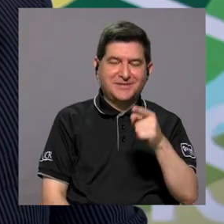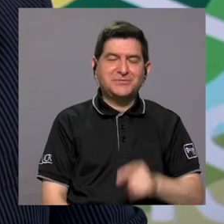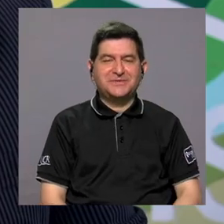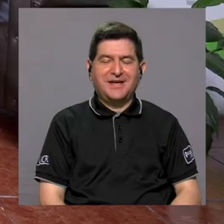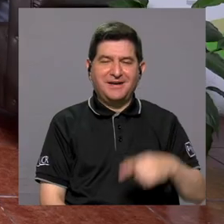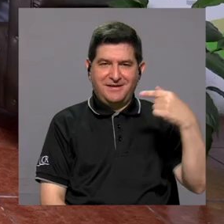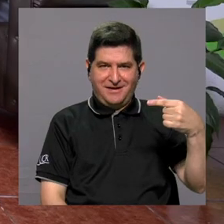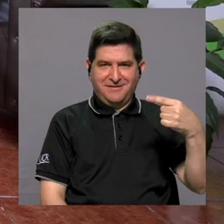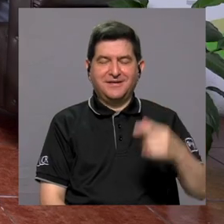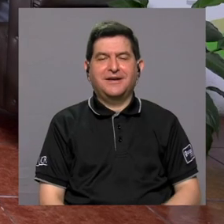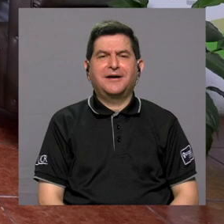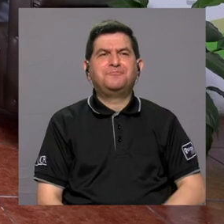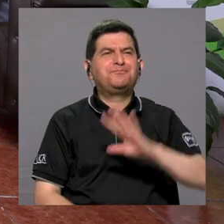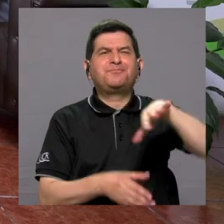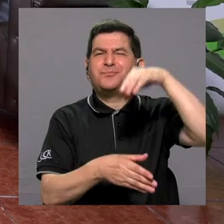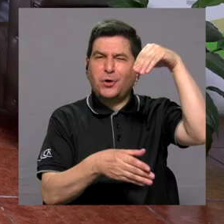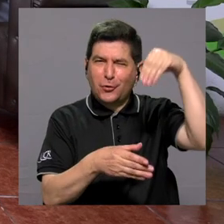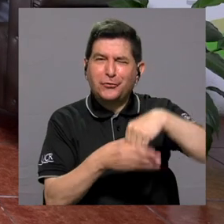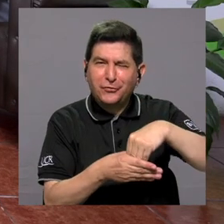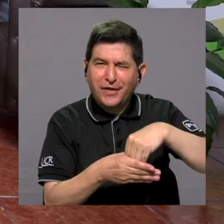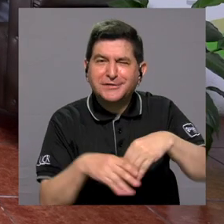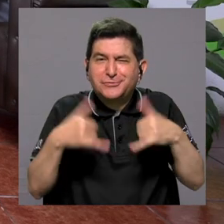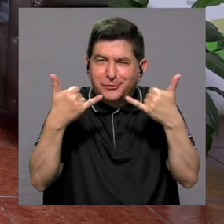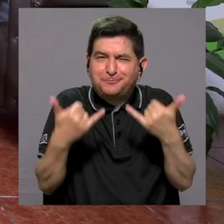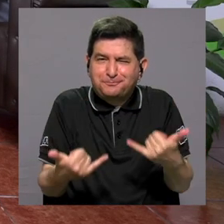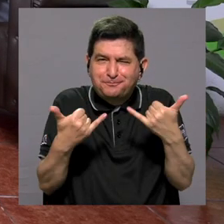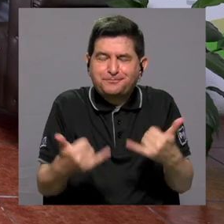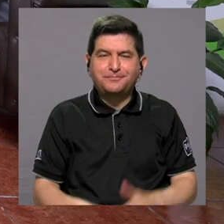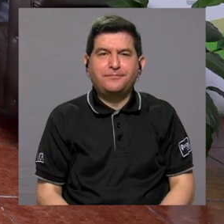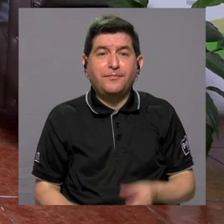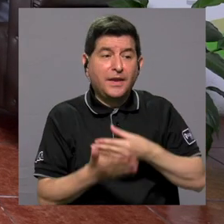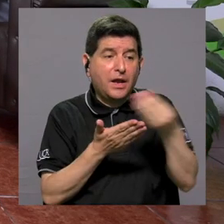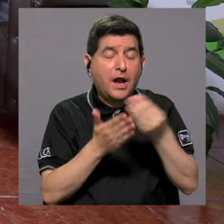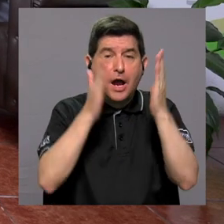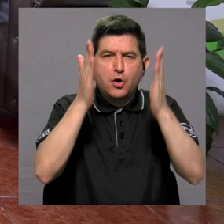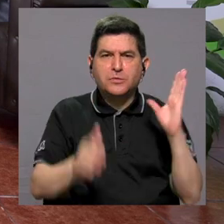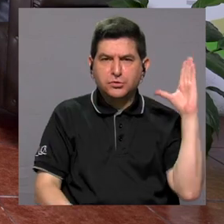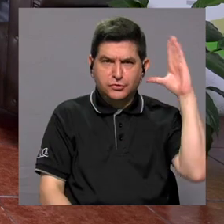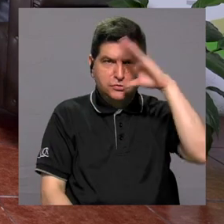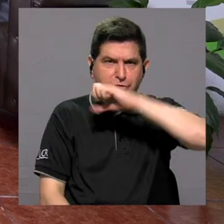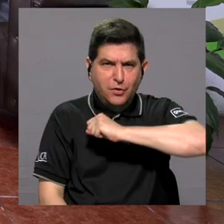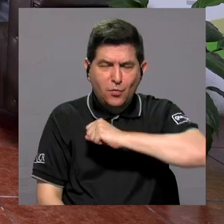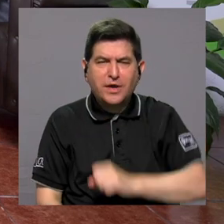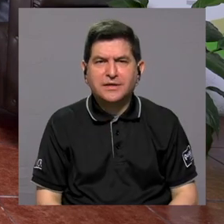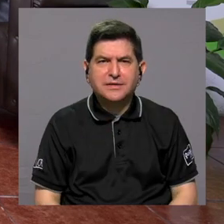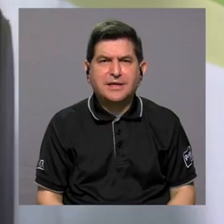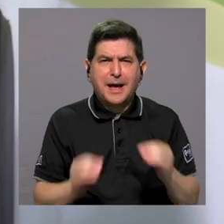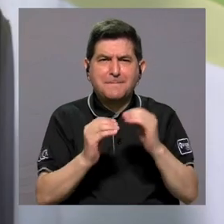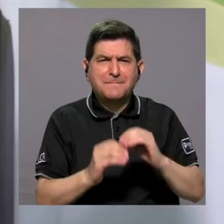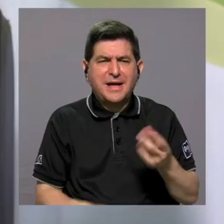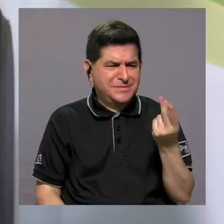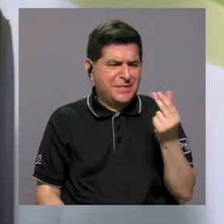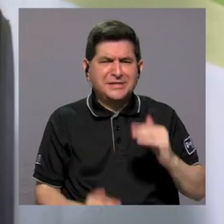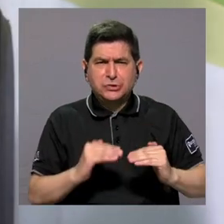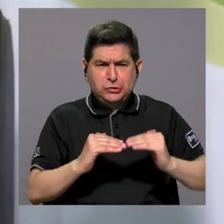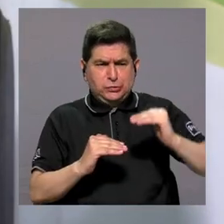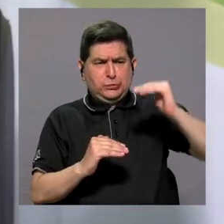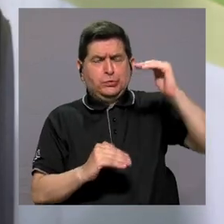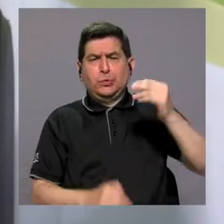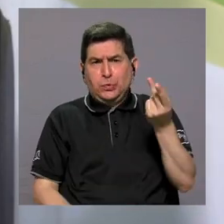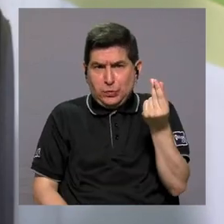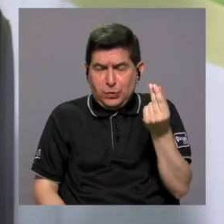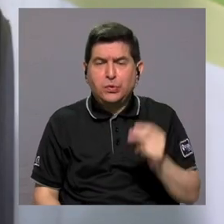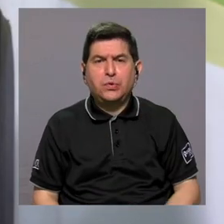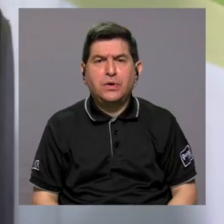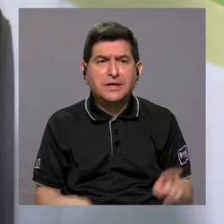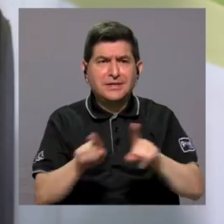en un contexto en el que estamos el consumidor percibe una mayor inflación un dato que está